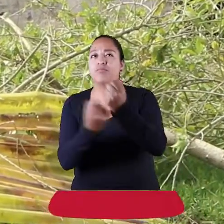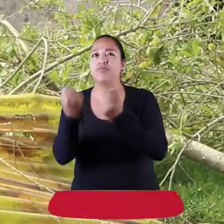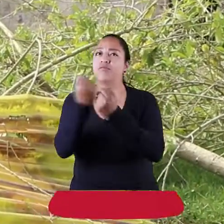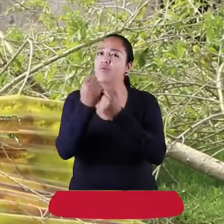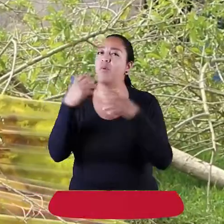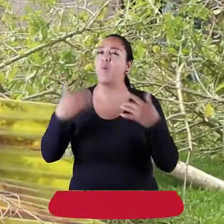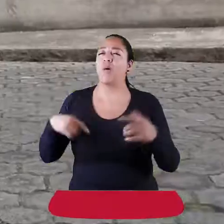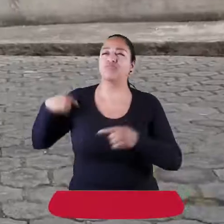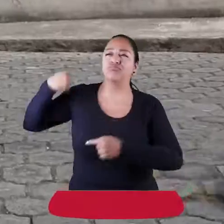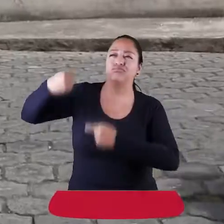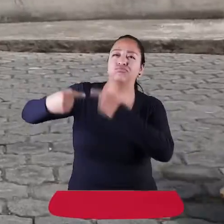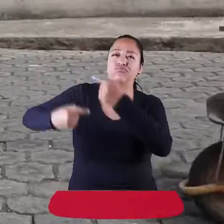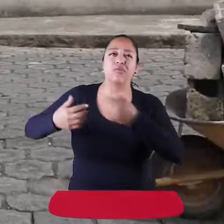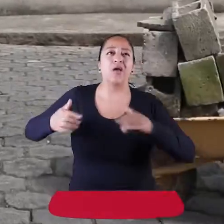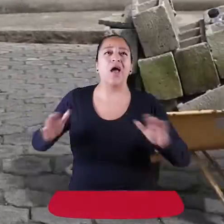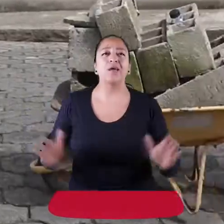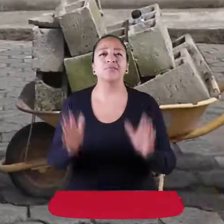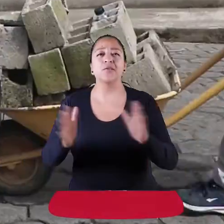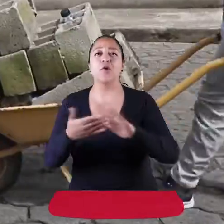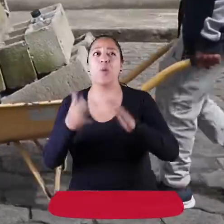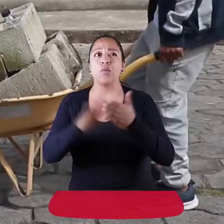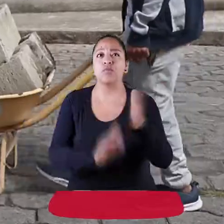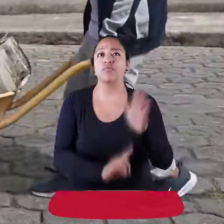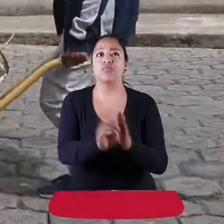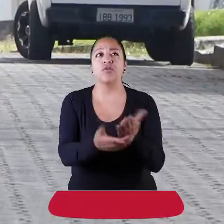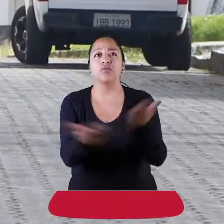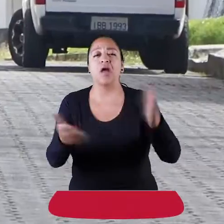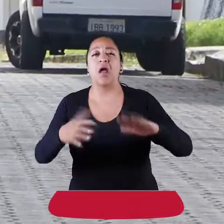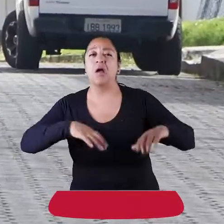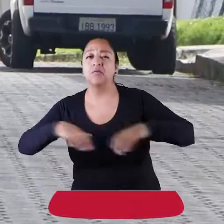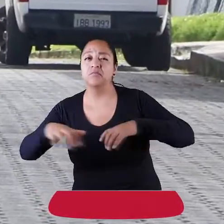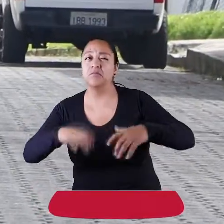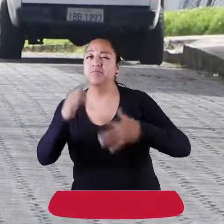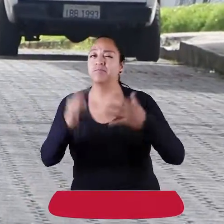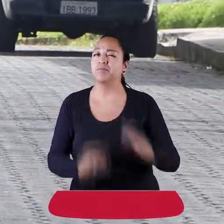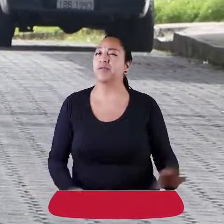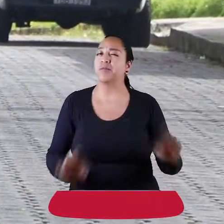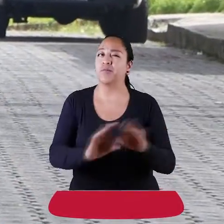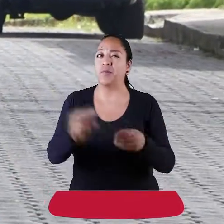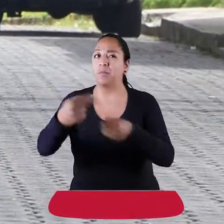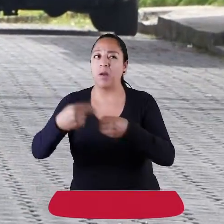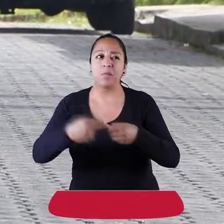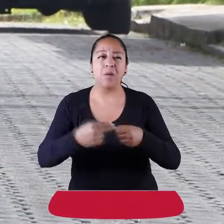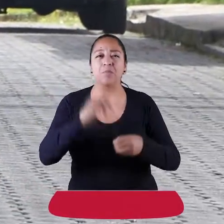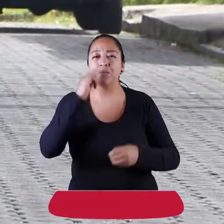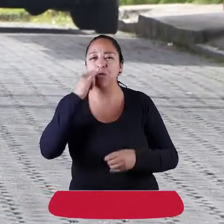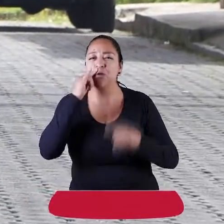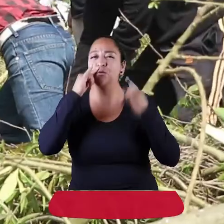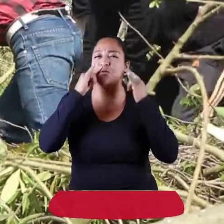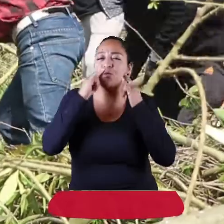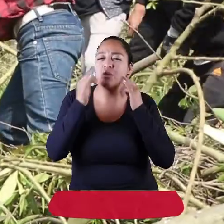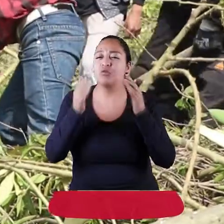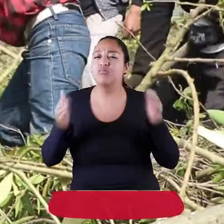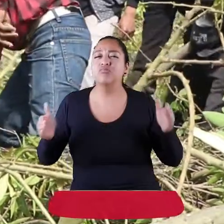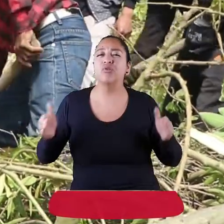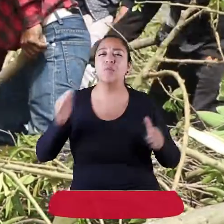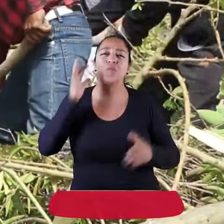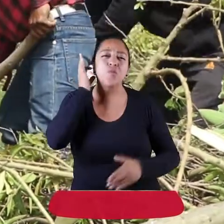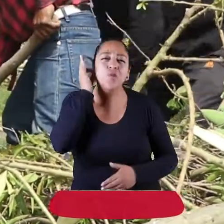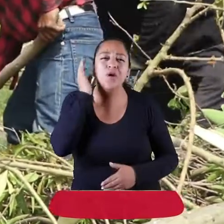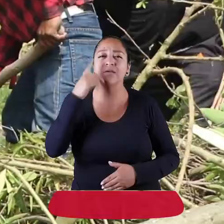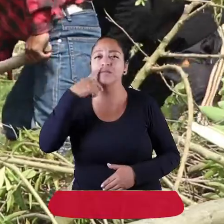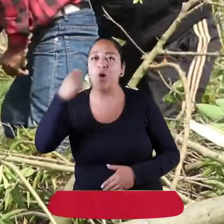que impulsa el desarrollo comunitario, cuyas actividades se ven reflejado en la participación conjunta de niños, niñas, mujeres,